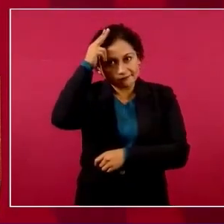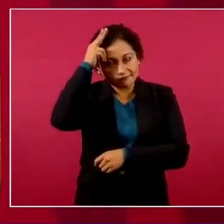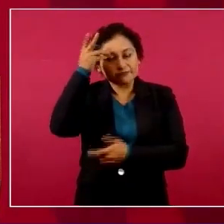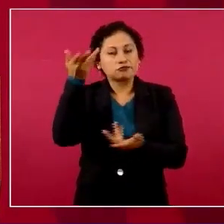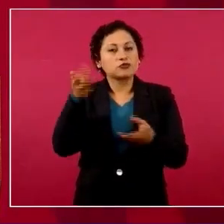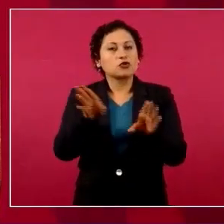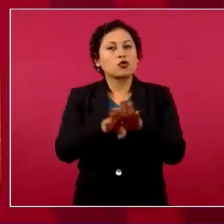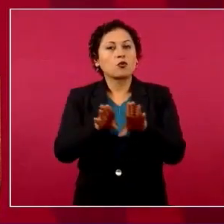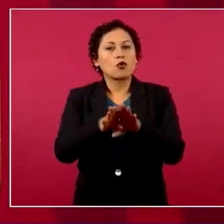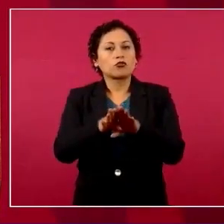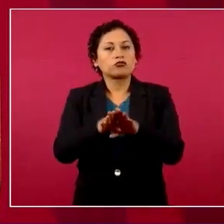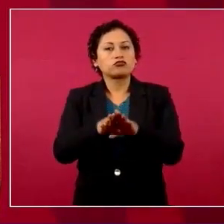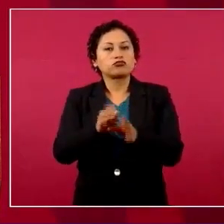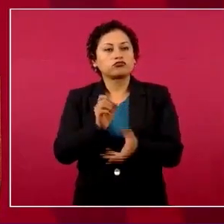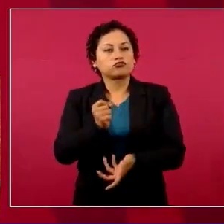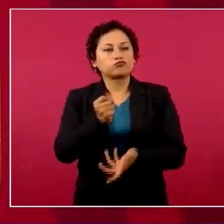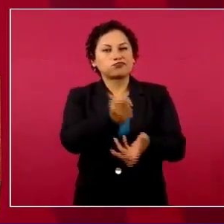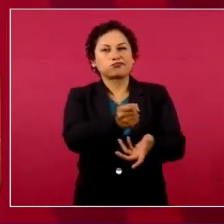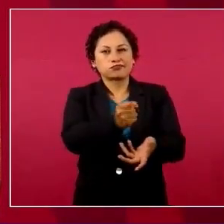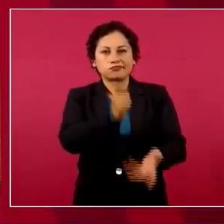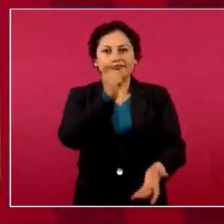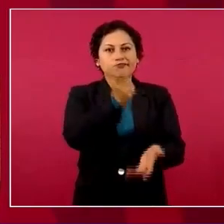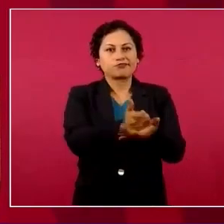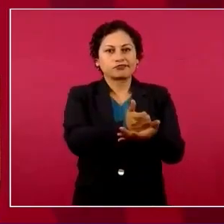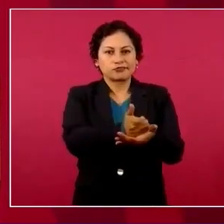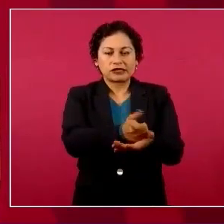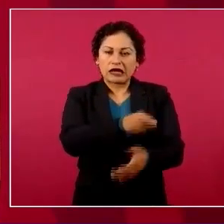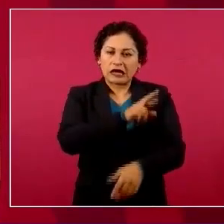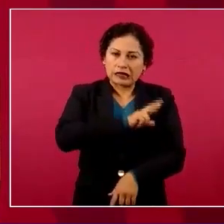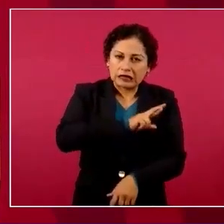pagada, comprada o alquilada.